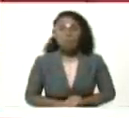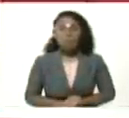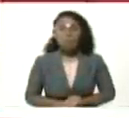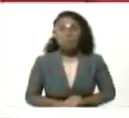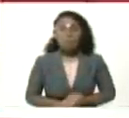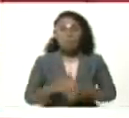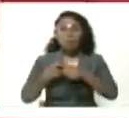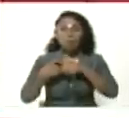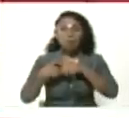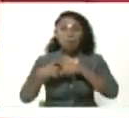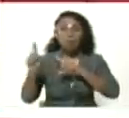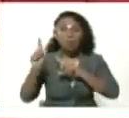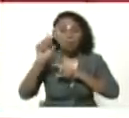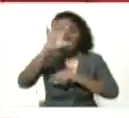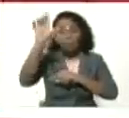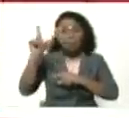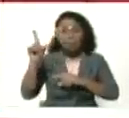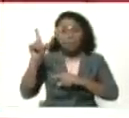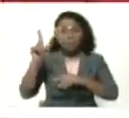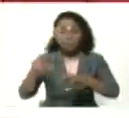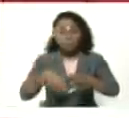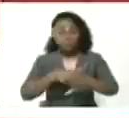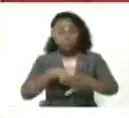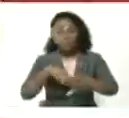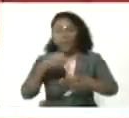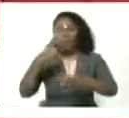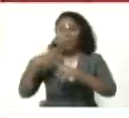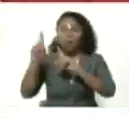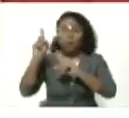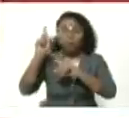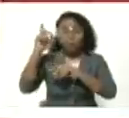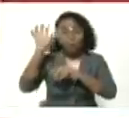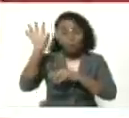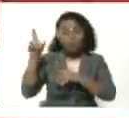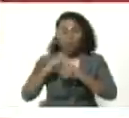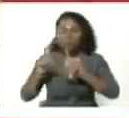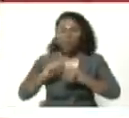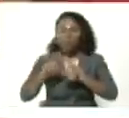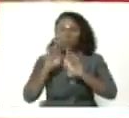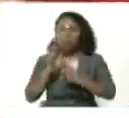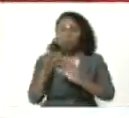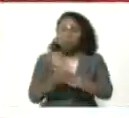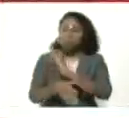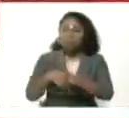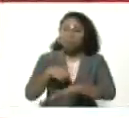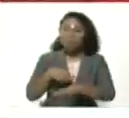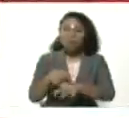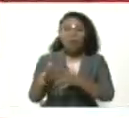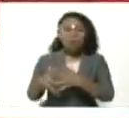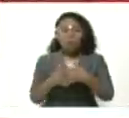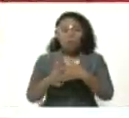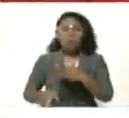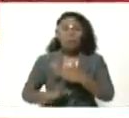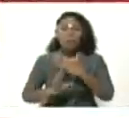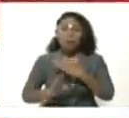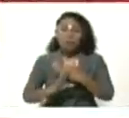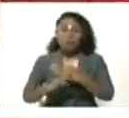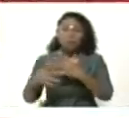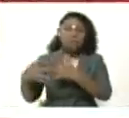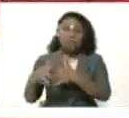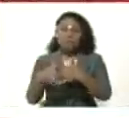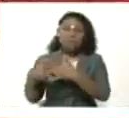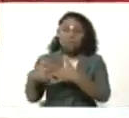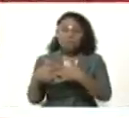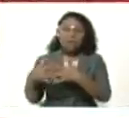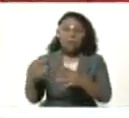En otros países los órganos electorales pasan hasta 2 meses para dar los resultados. Y todavía están peleando, en Estados Unidos todavía están peleando. Escuché a Franceschi